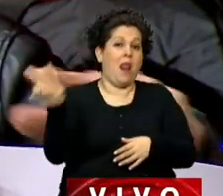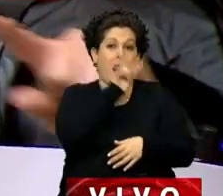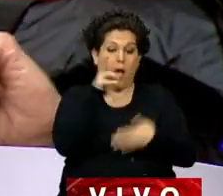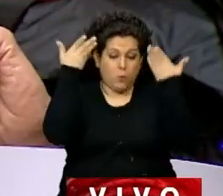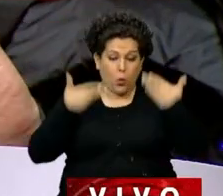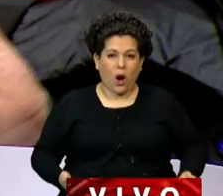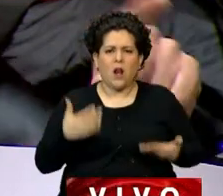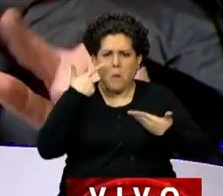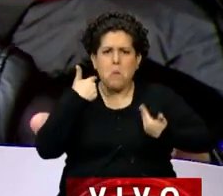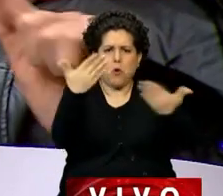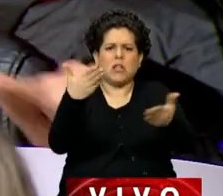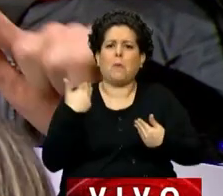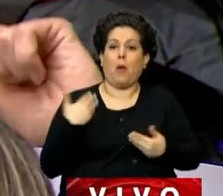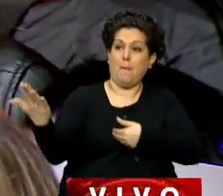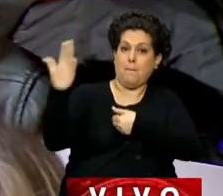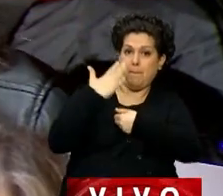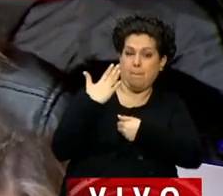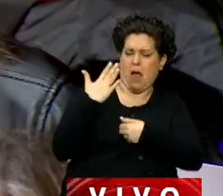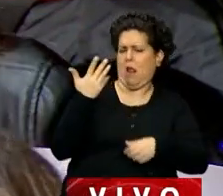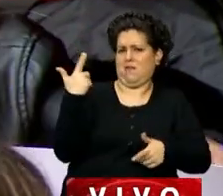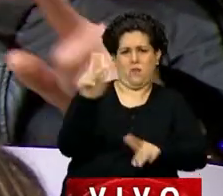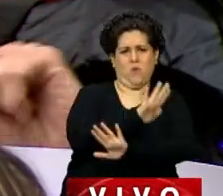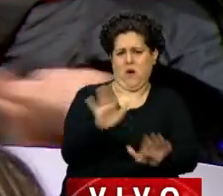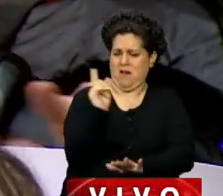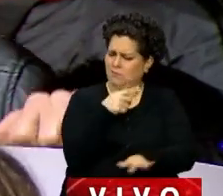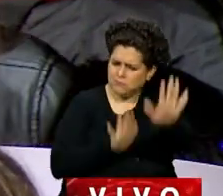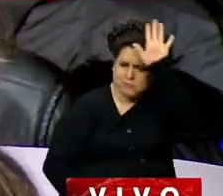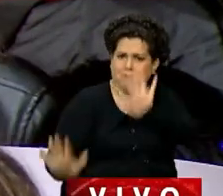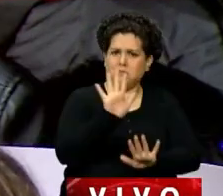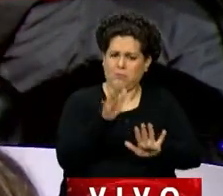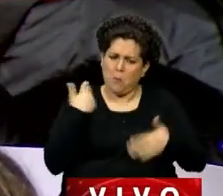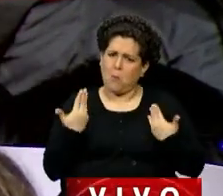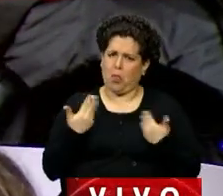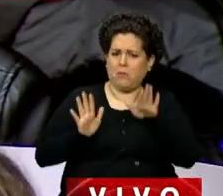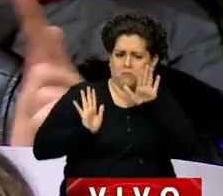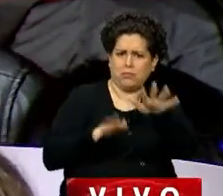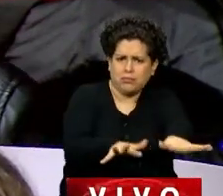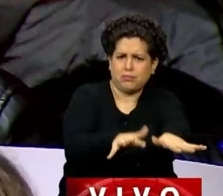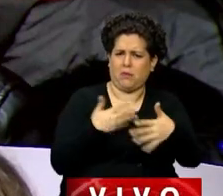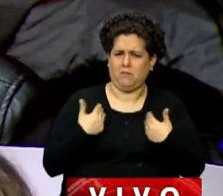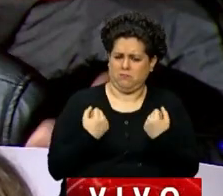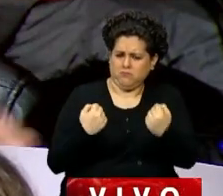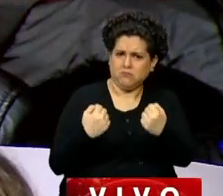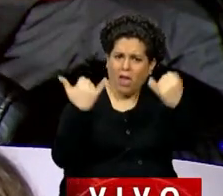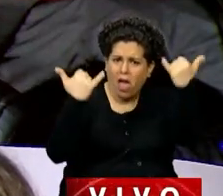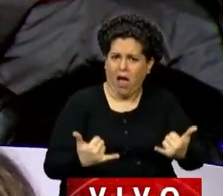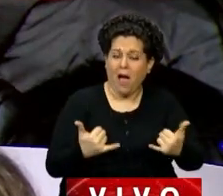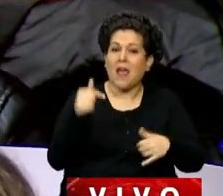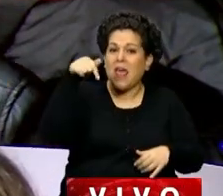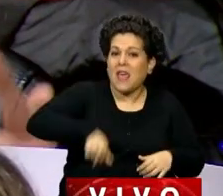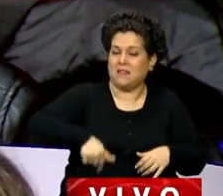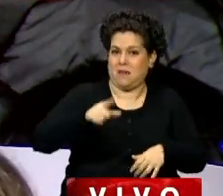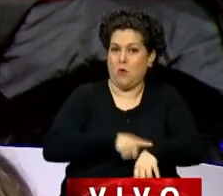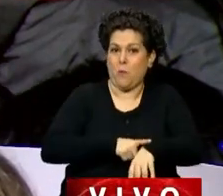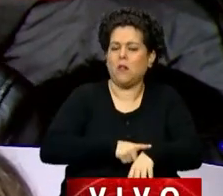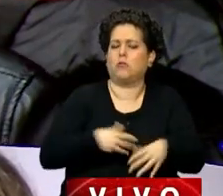hemos demostrado que no hay quien nos pare cuando la fuerza se organiza, que no hay quien nos pare cuando salimos a la calle. Esta vez la clase